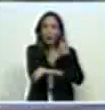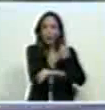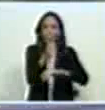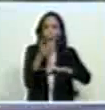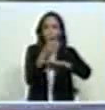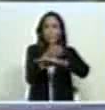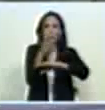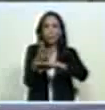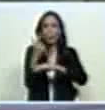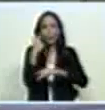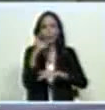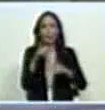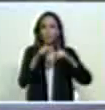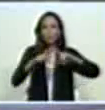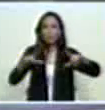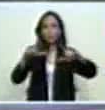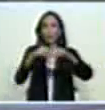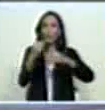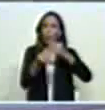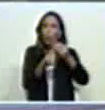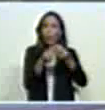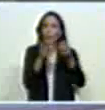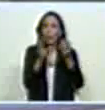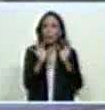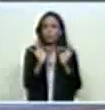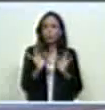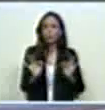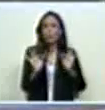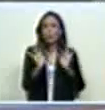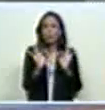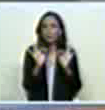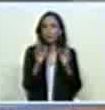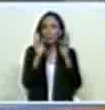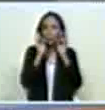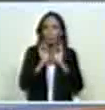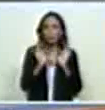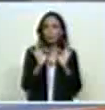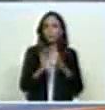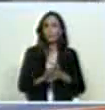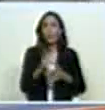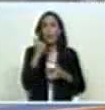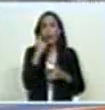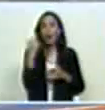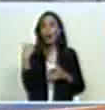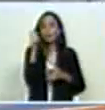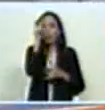adelante muchachos acá juntamos nosotros una vez que el ciudadano es capta